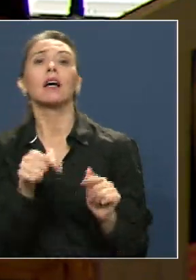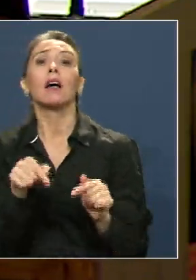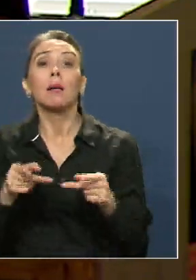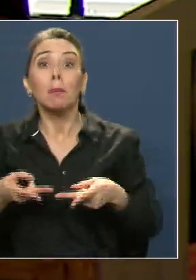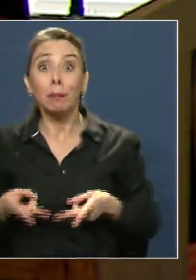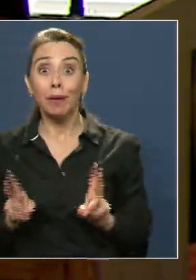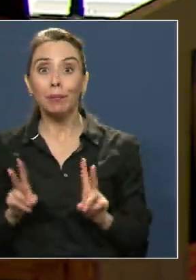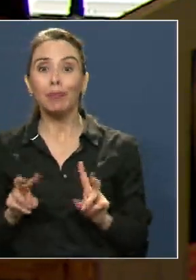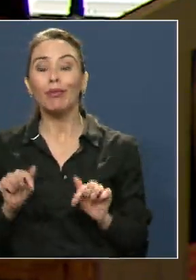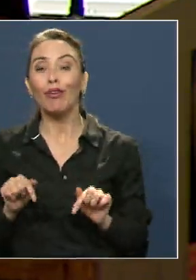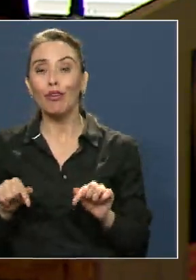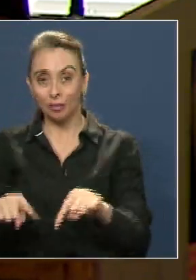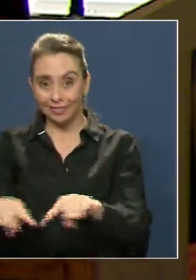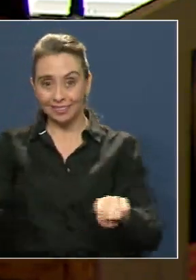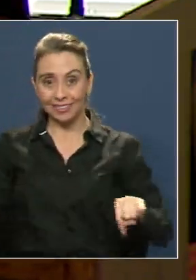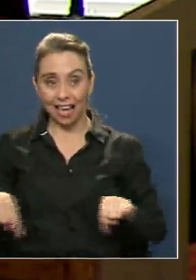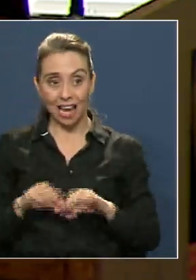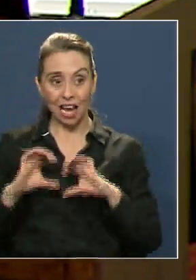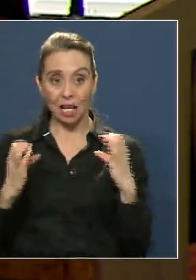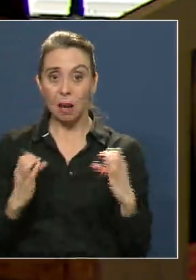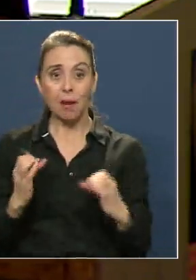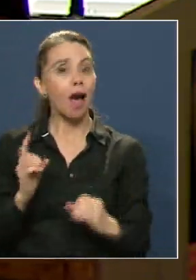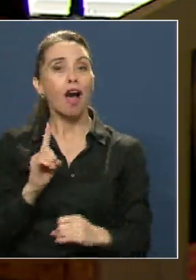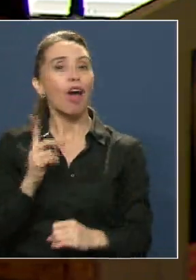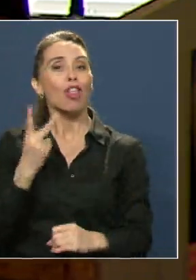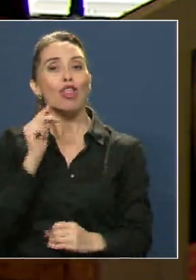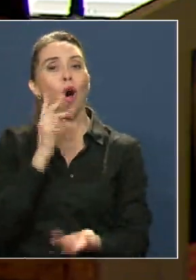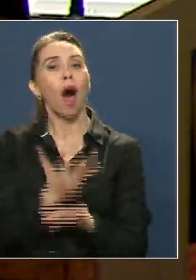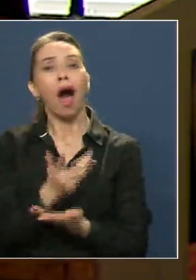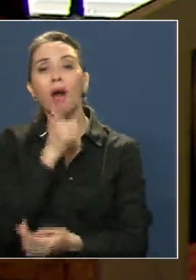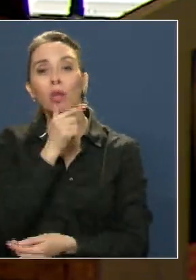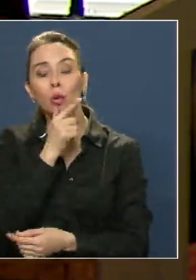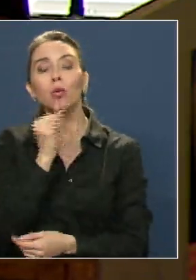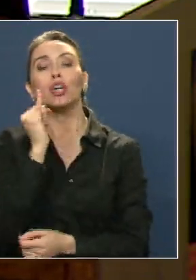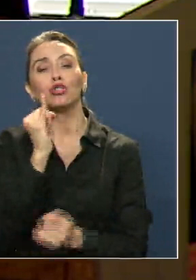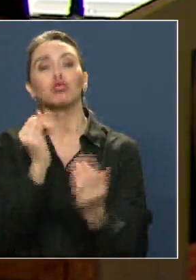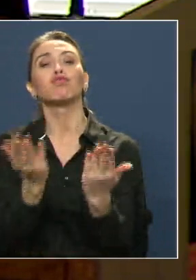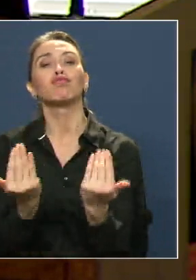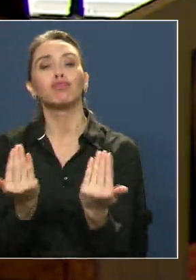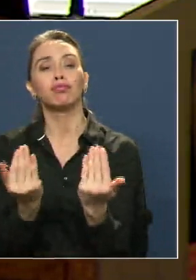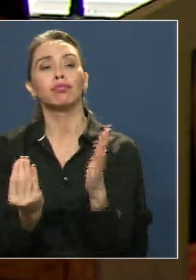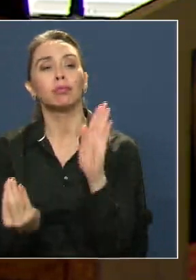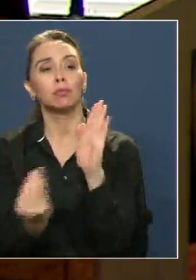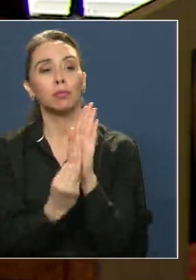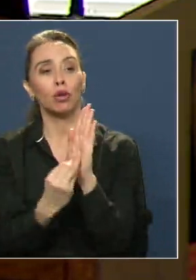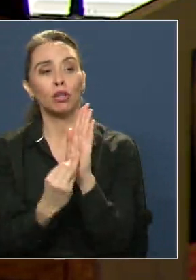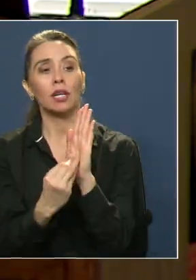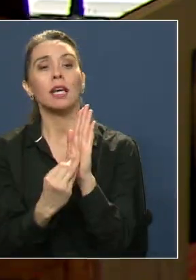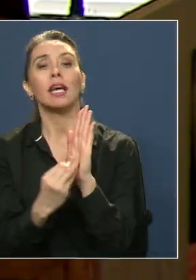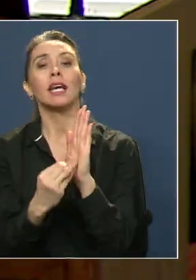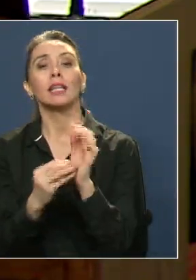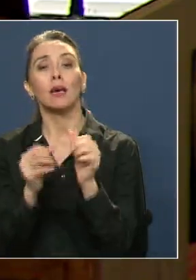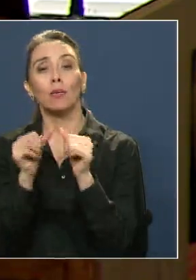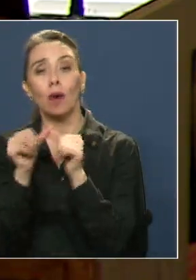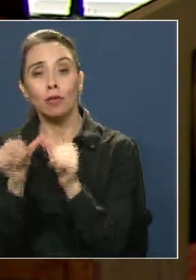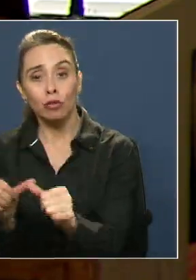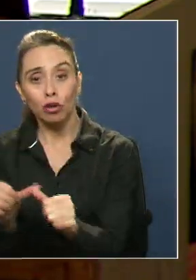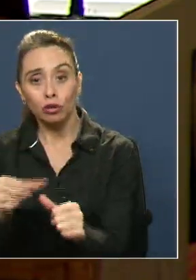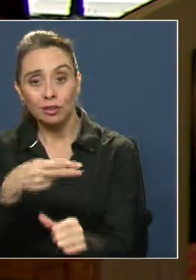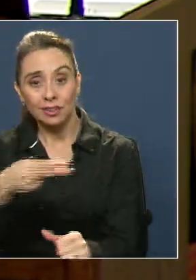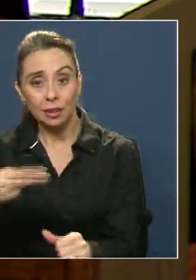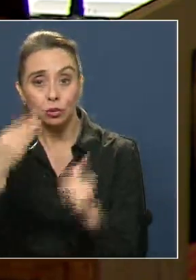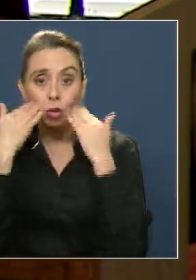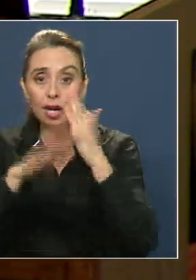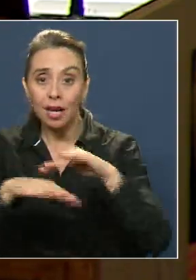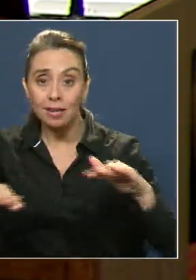que realmente hoy día en esta sala al menos no exista la duda de que es necesario establecer como imprescriptible los delitos sexuales